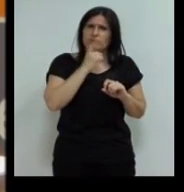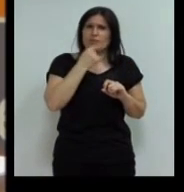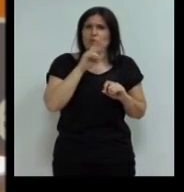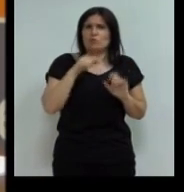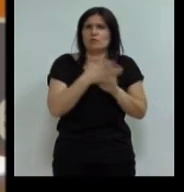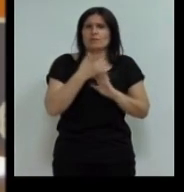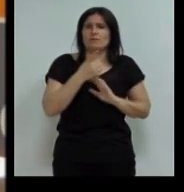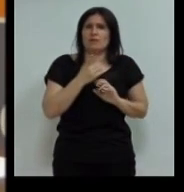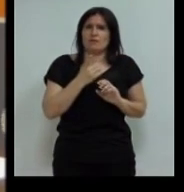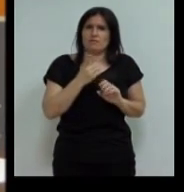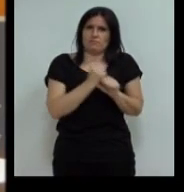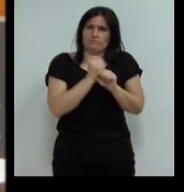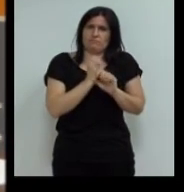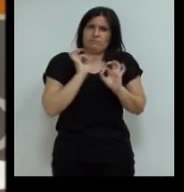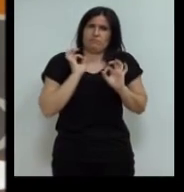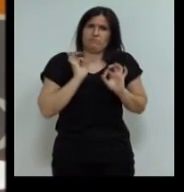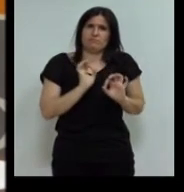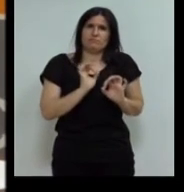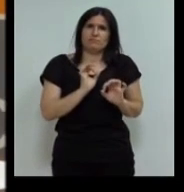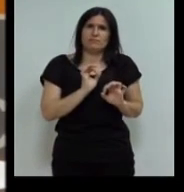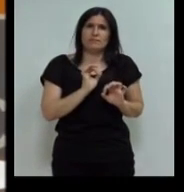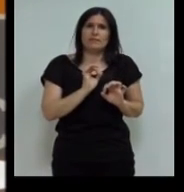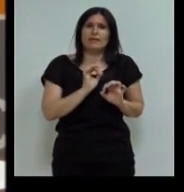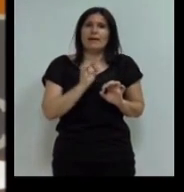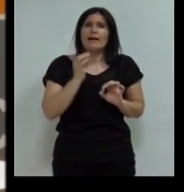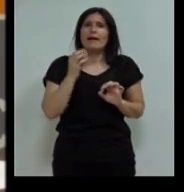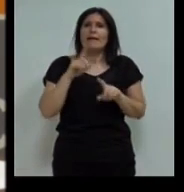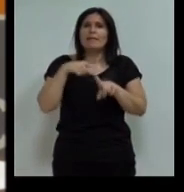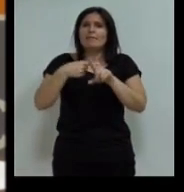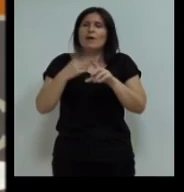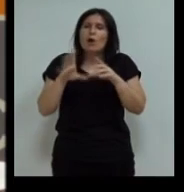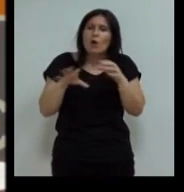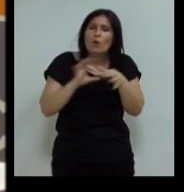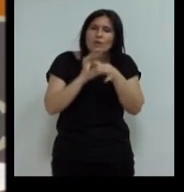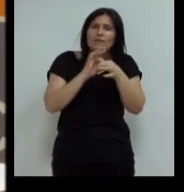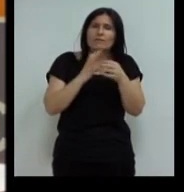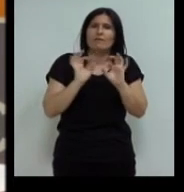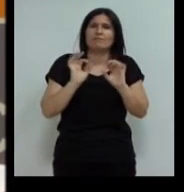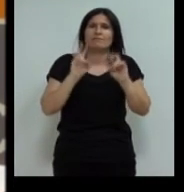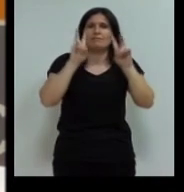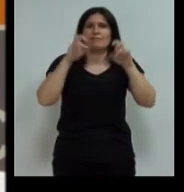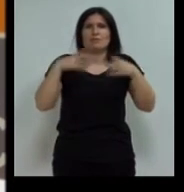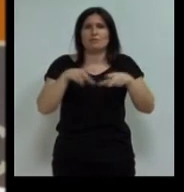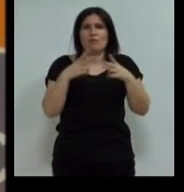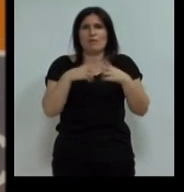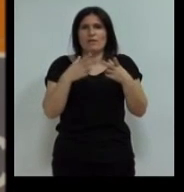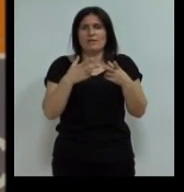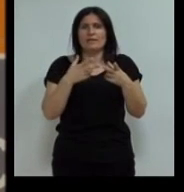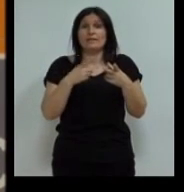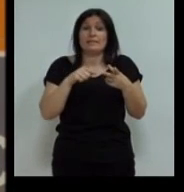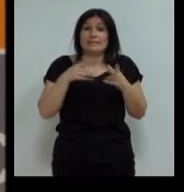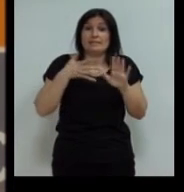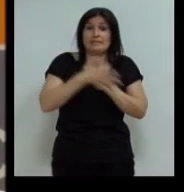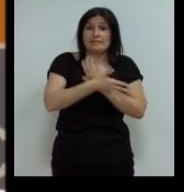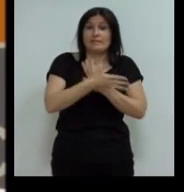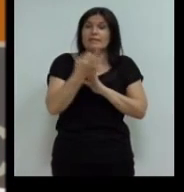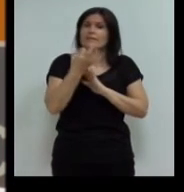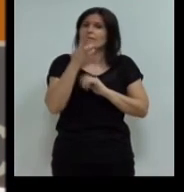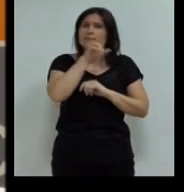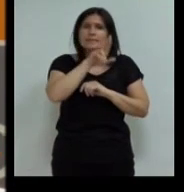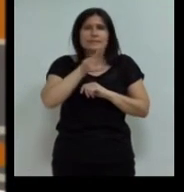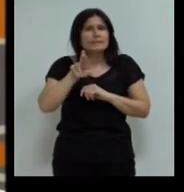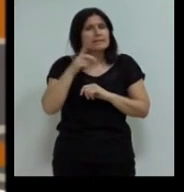mérito tremendo, las personas que se dedican a esto, tiene un componente social importante, ello lleva al hecho de insistir en que